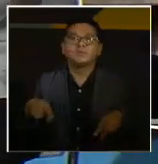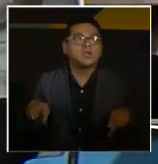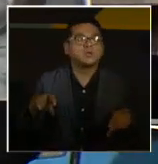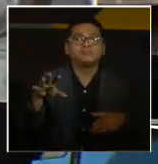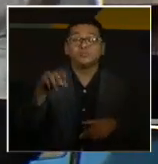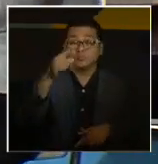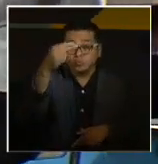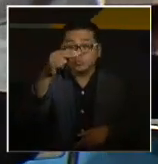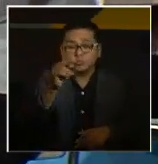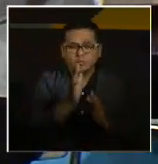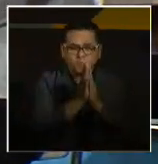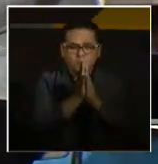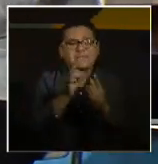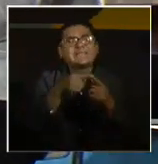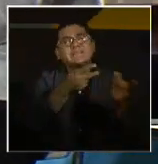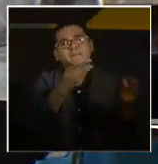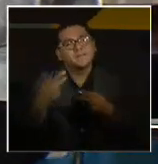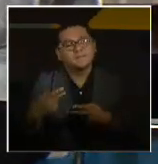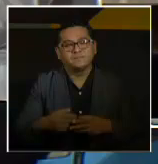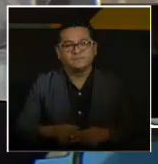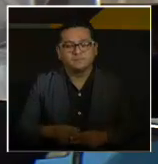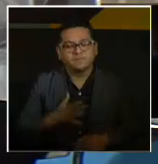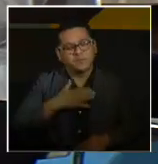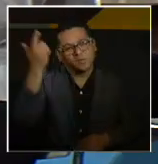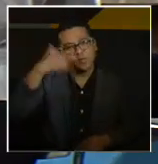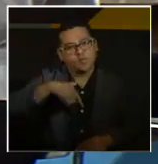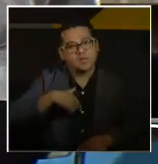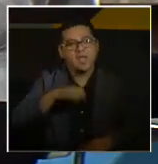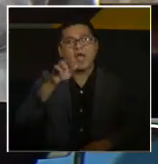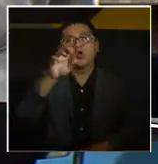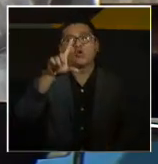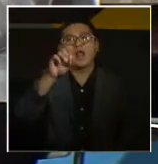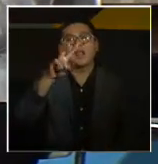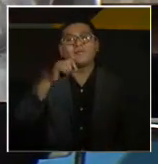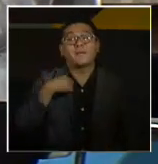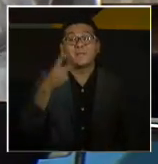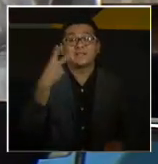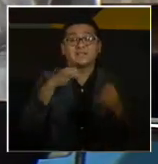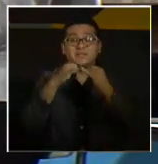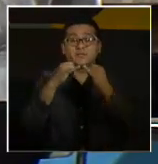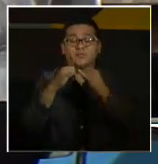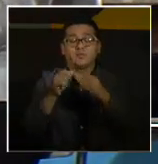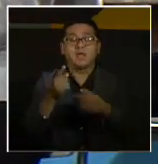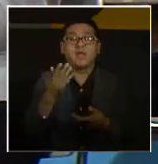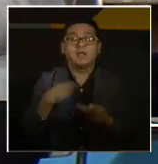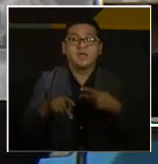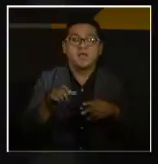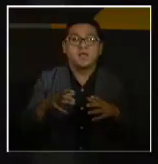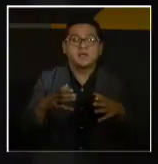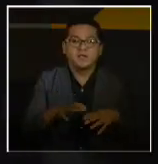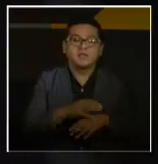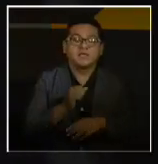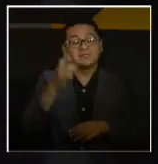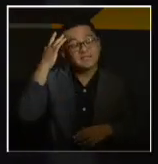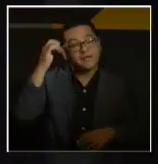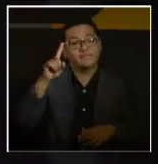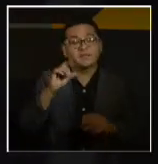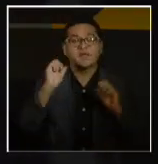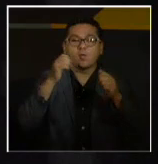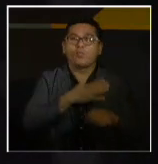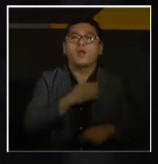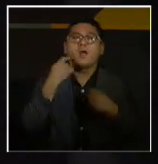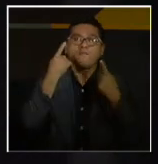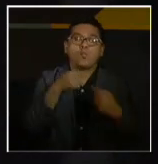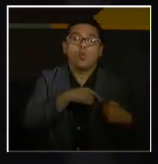Su nombre, por favor, y de dónde viene. Buenas noches, soy Aurora Álvarez, vengo de Institución Asistencial del Albergue Temporal San Vicente y el Buena